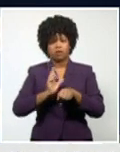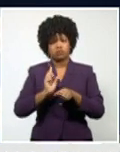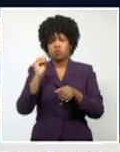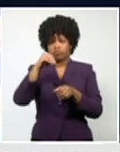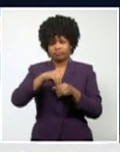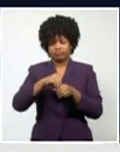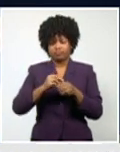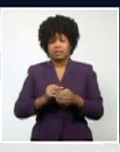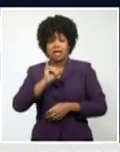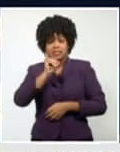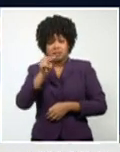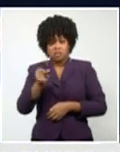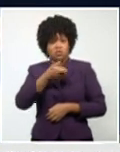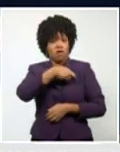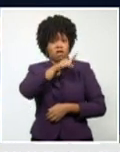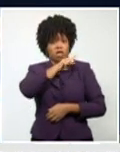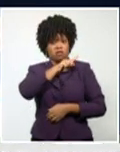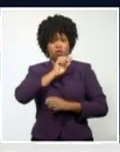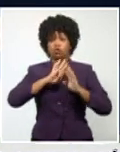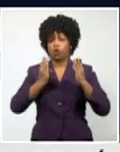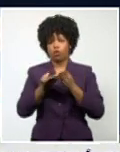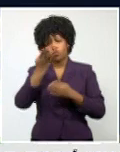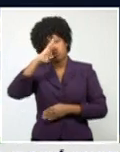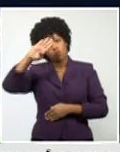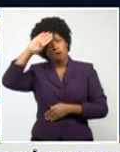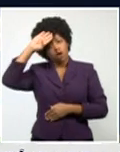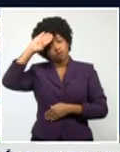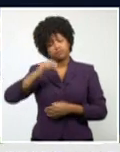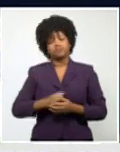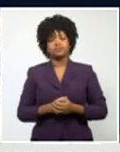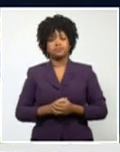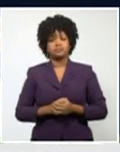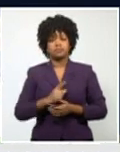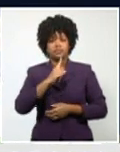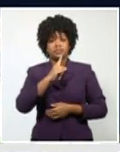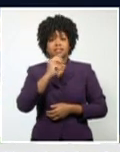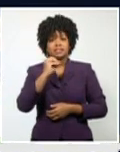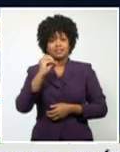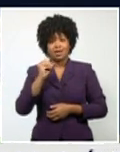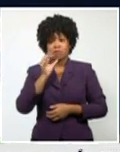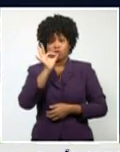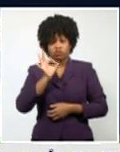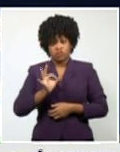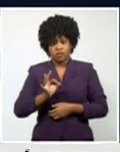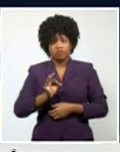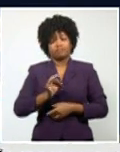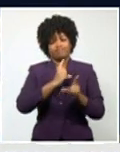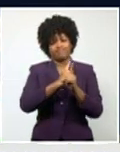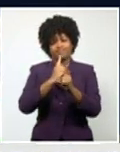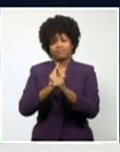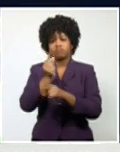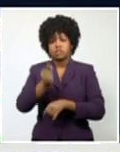día de ayer, todos son cubanos, el 100% son contactos de casos confirmados y ya